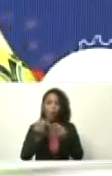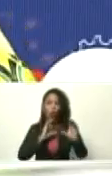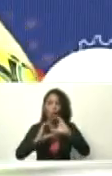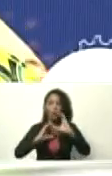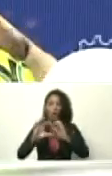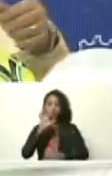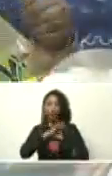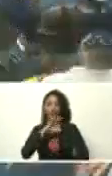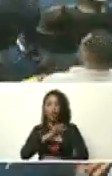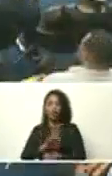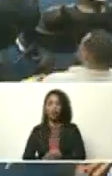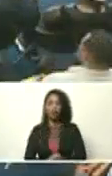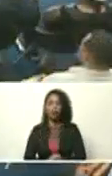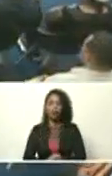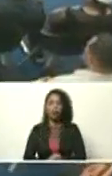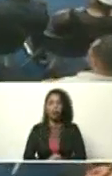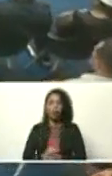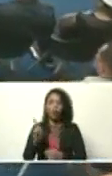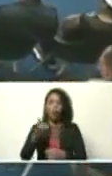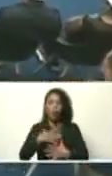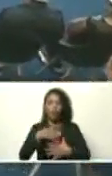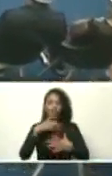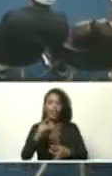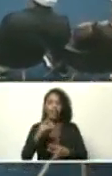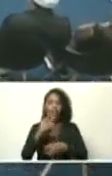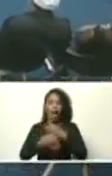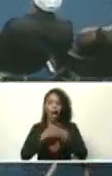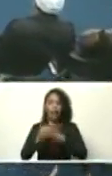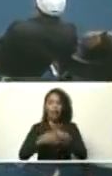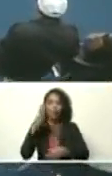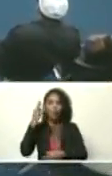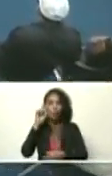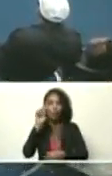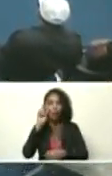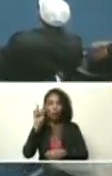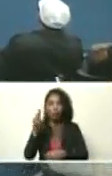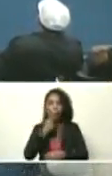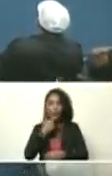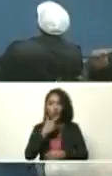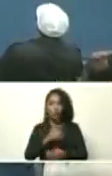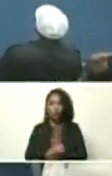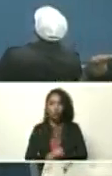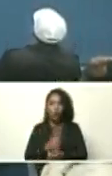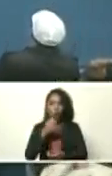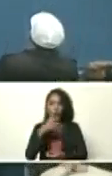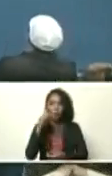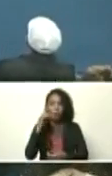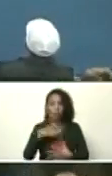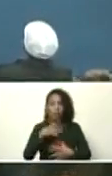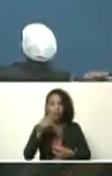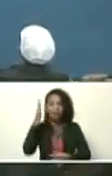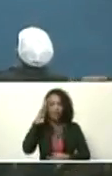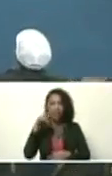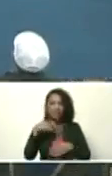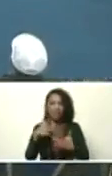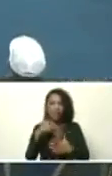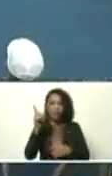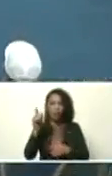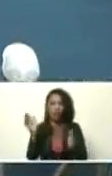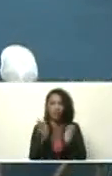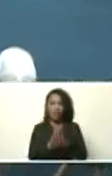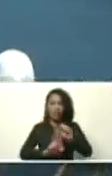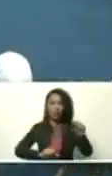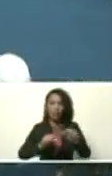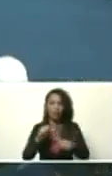comunicador social. ¿Qué te interesa que hace Estefanía? Mira, qué belleza. Bueno, Estefanía, lo primero que me interesa saber es de qué parte de San Cristóbal eres. Yo soy de